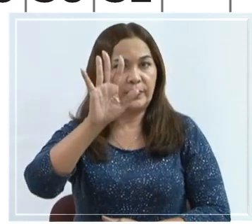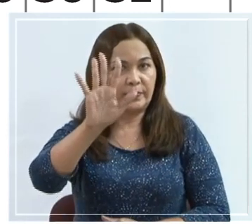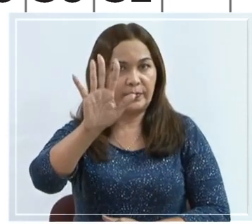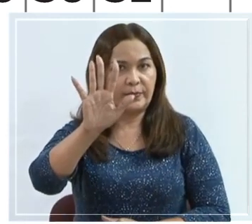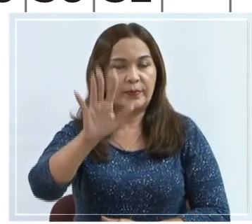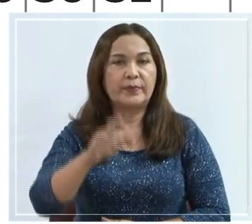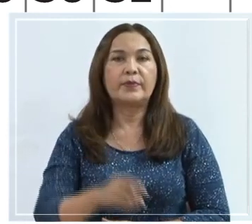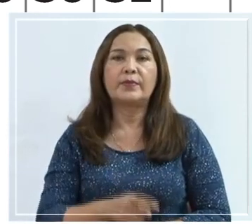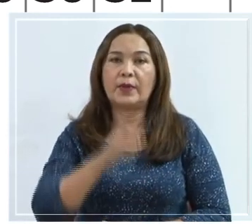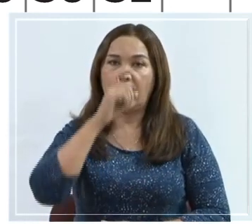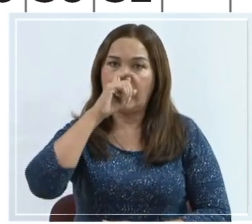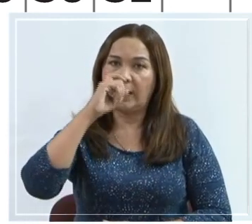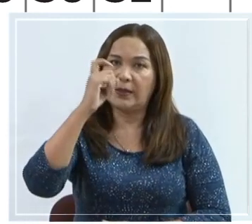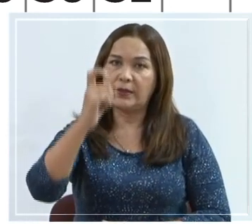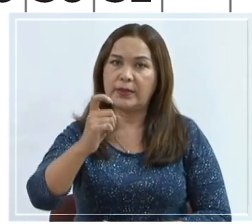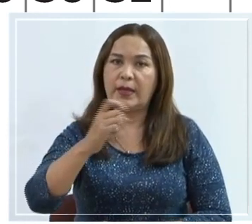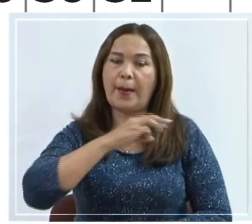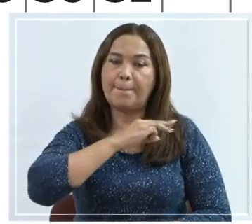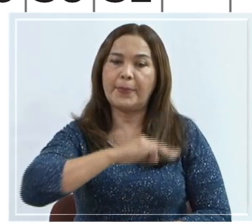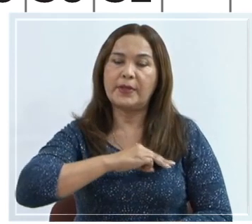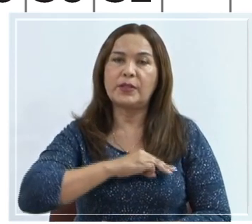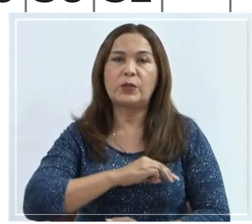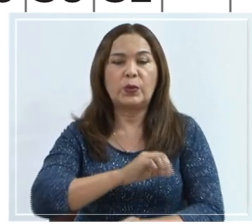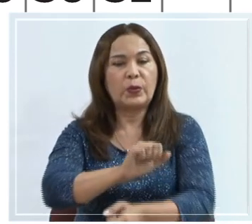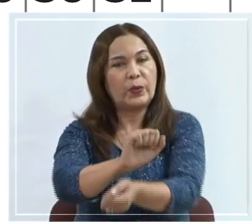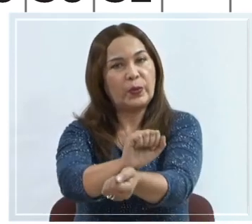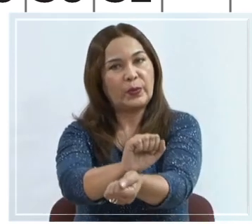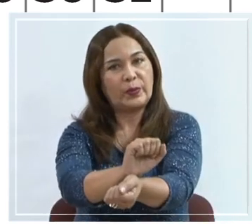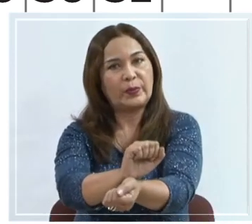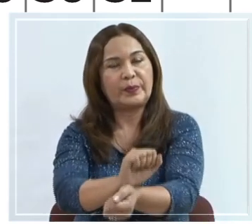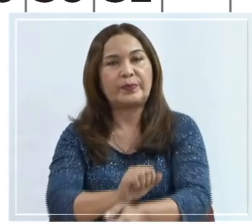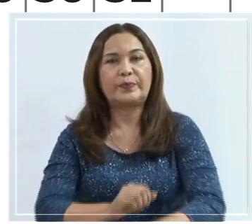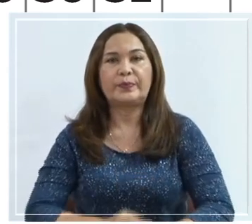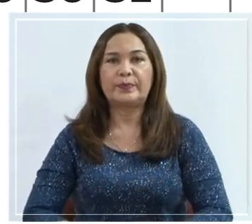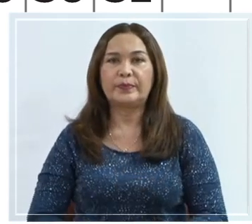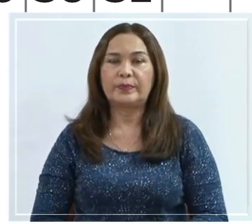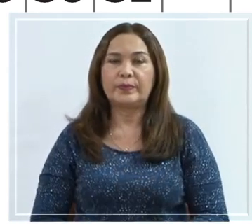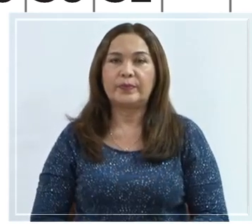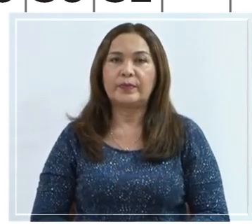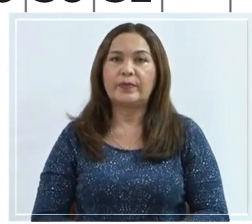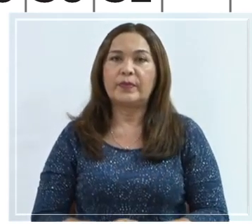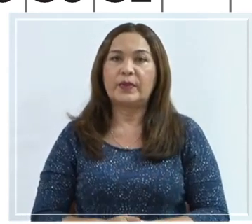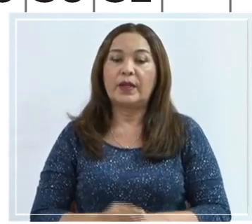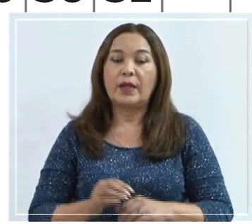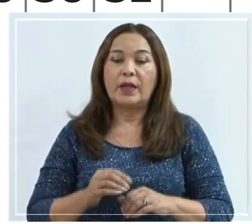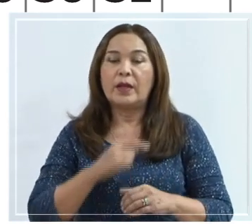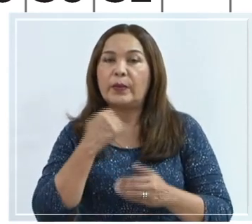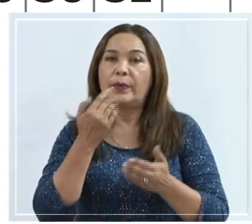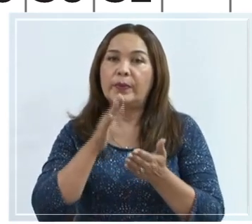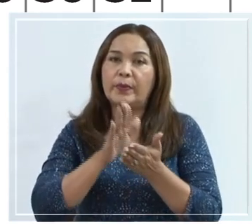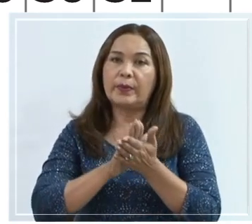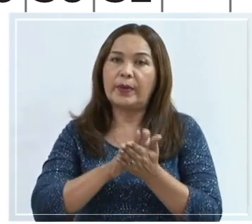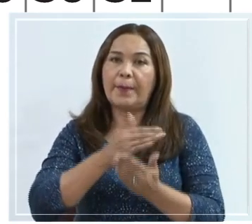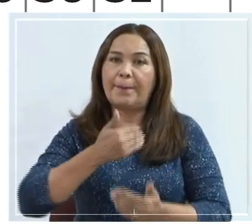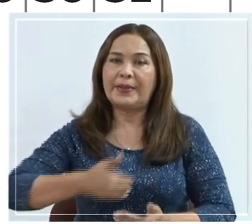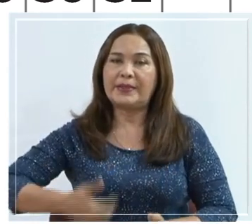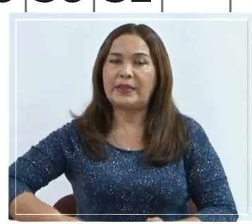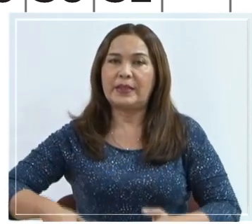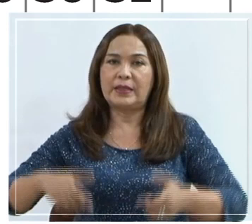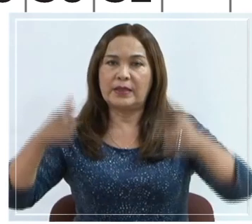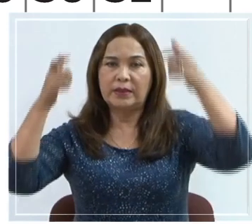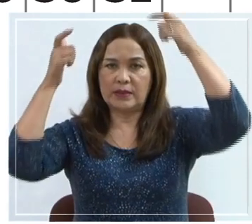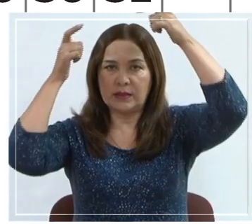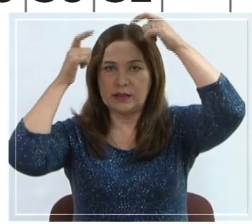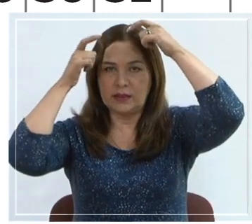5 aniversario misión josé gregorio hernández siembra del presidente hugo rafael